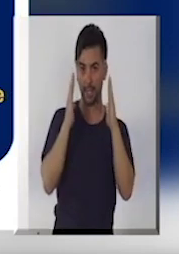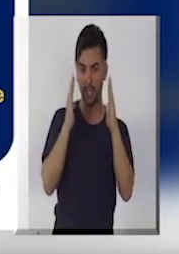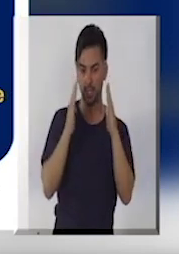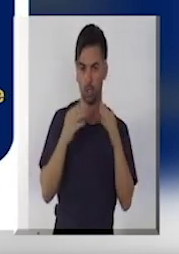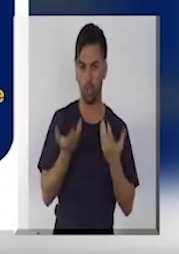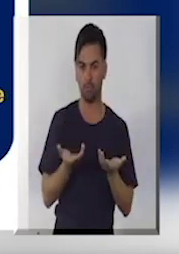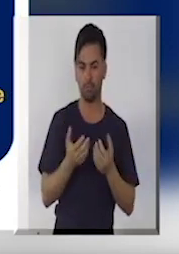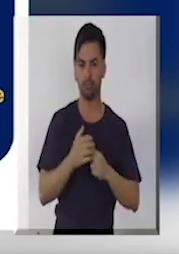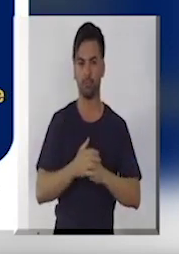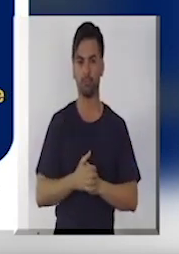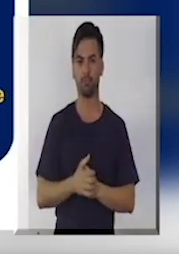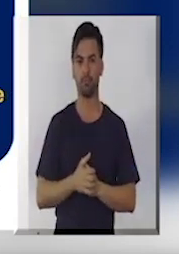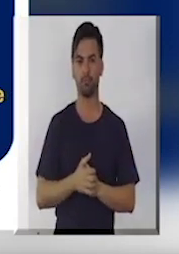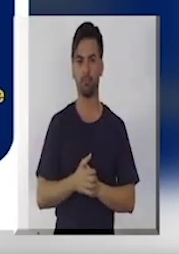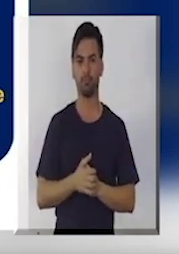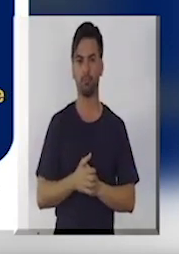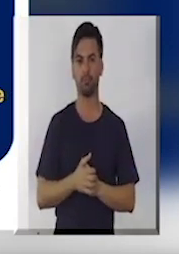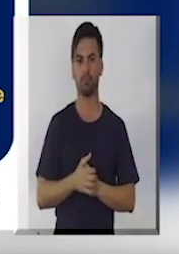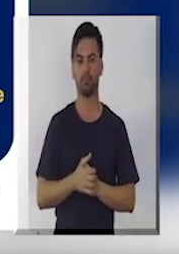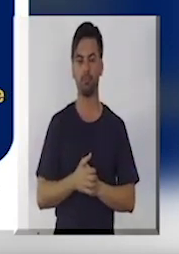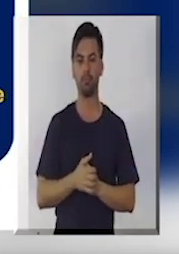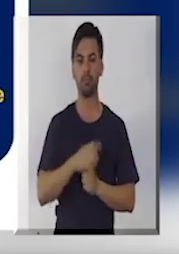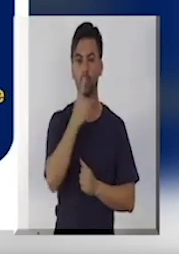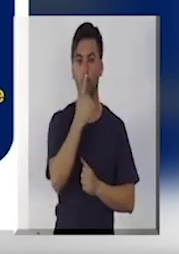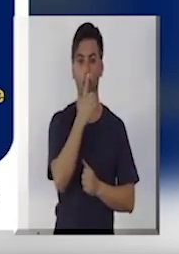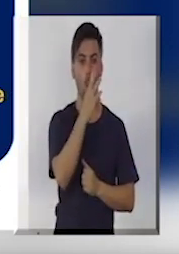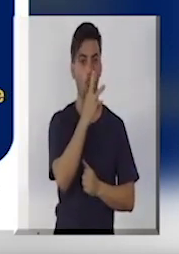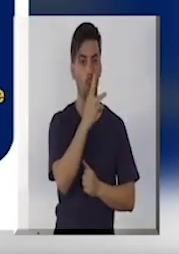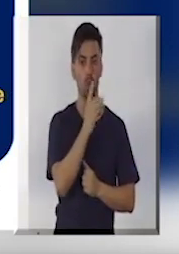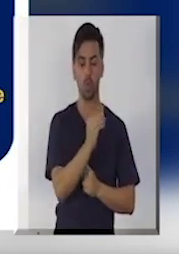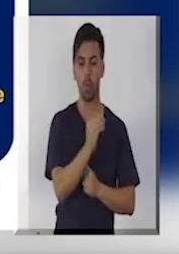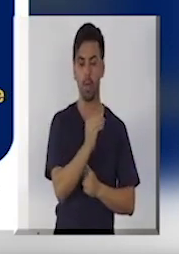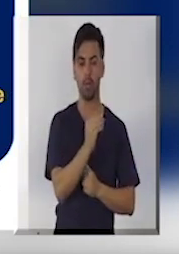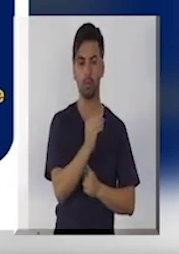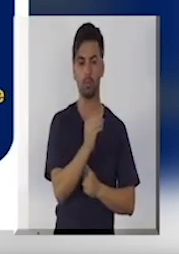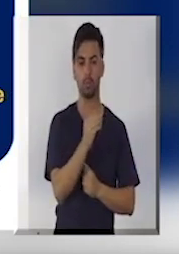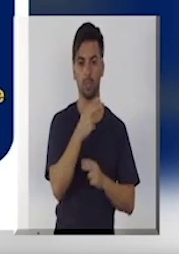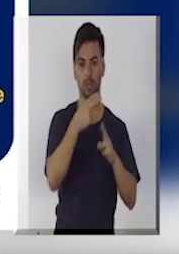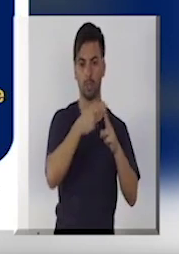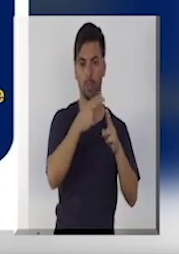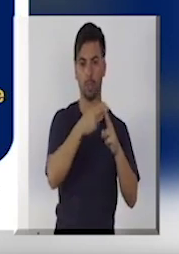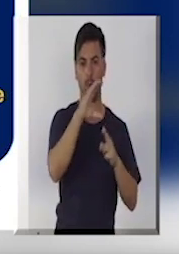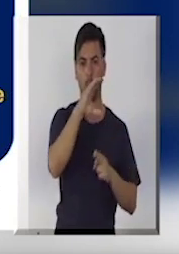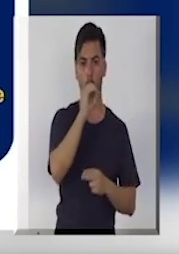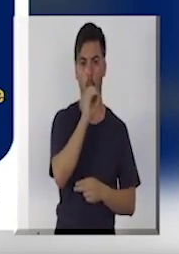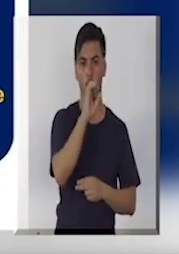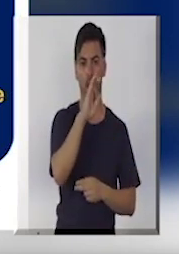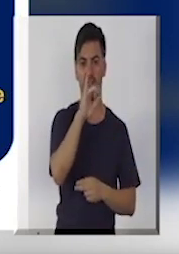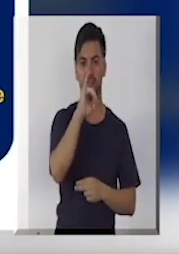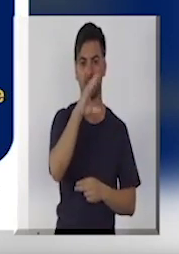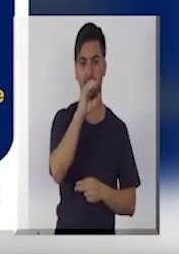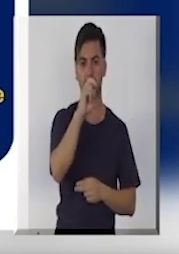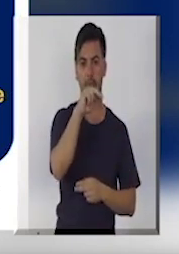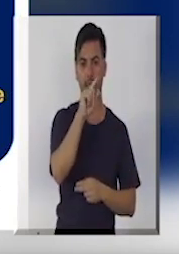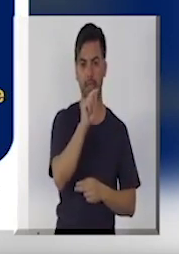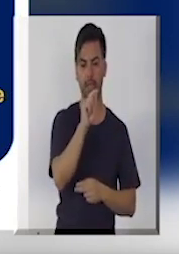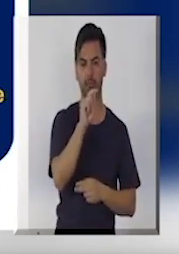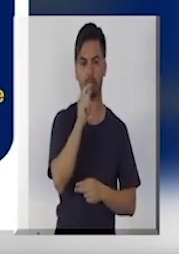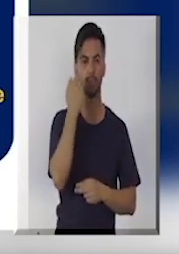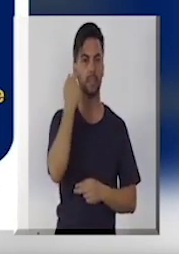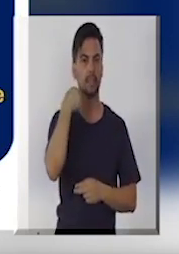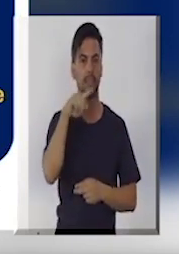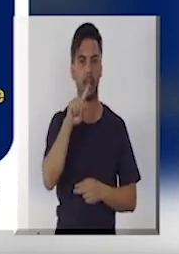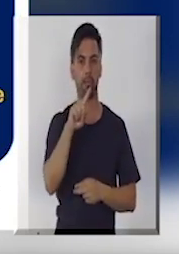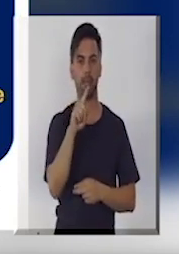el monomio está formado por un número que recibe el nombre de coeficiente y las variables, que es la parte literal